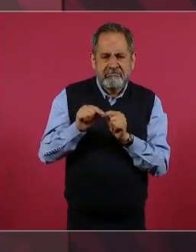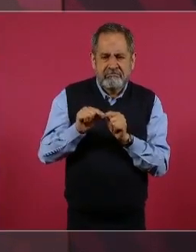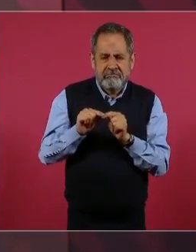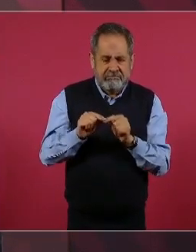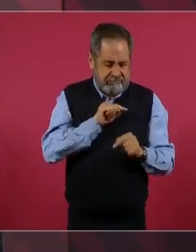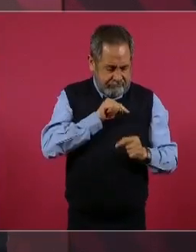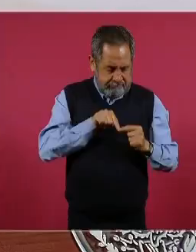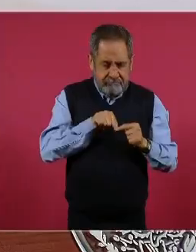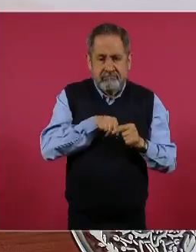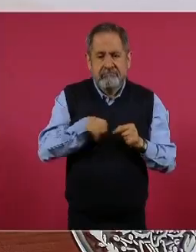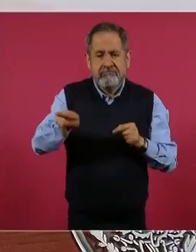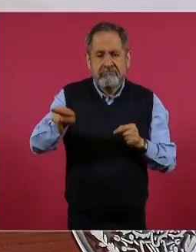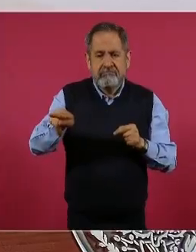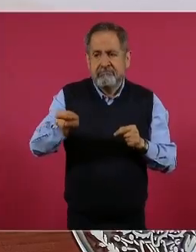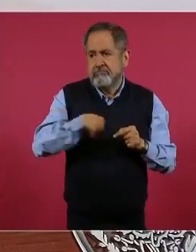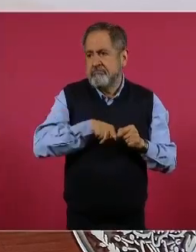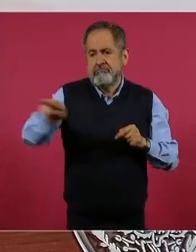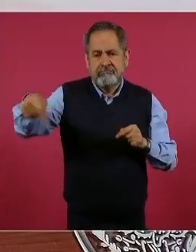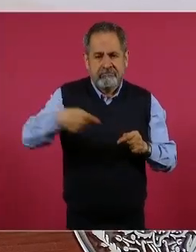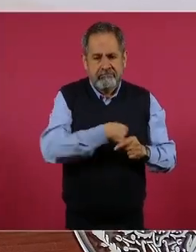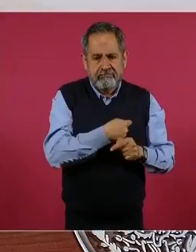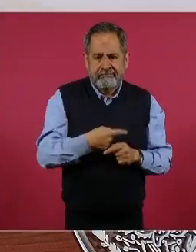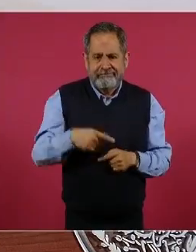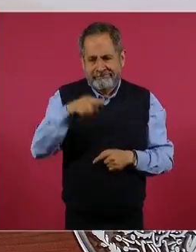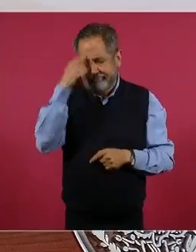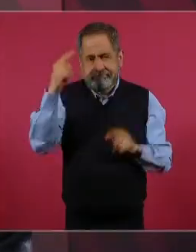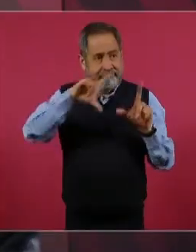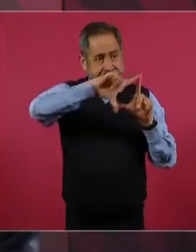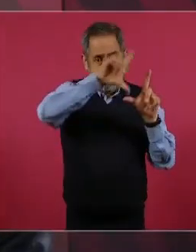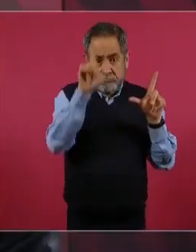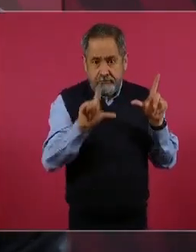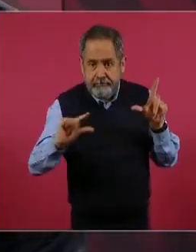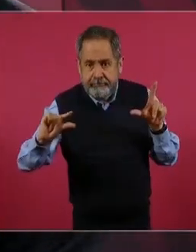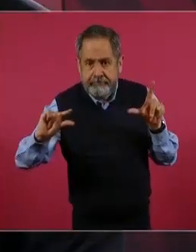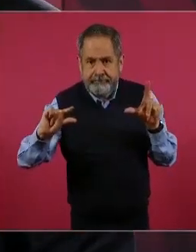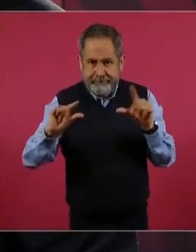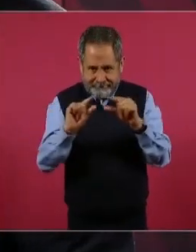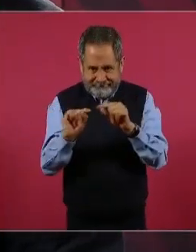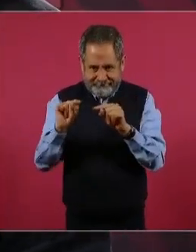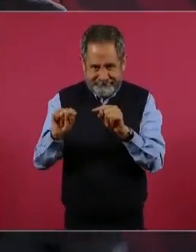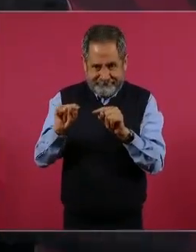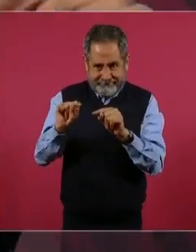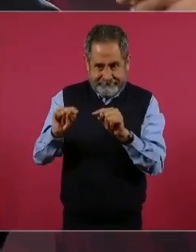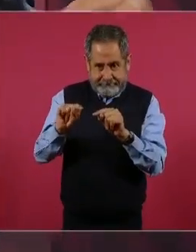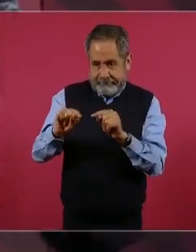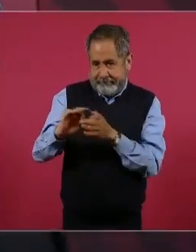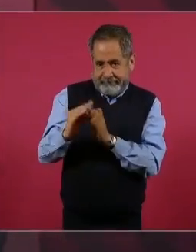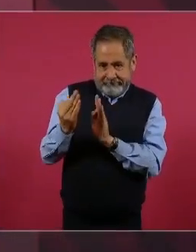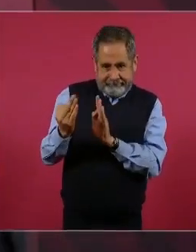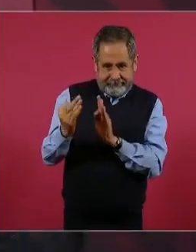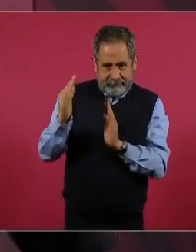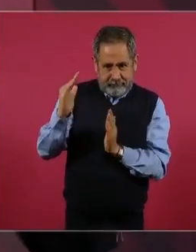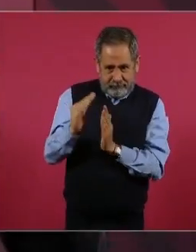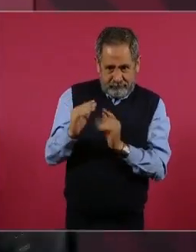Esa delgadez de nuestro territorio, esa franja,